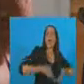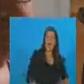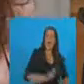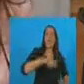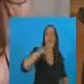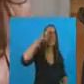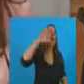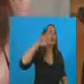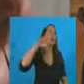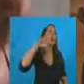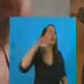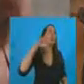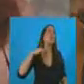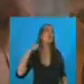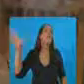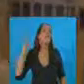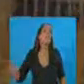¿Qué dijo? Bueno.